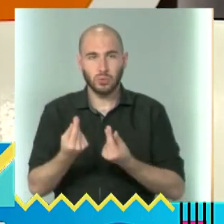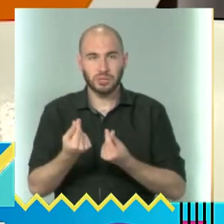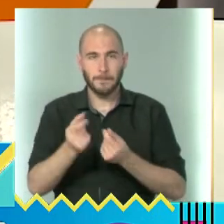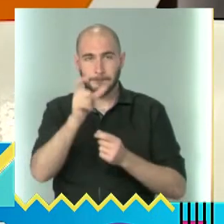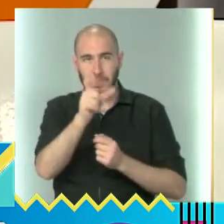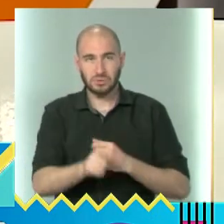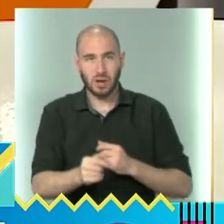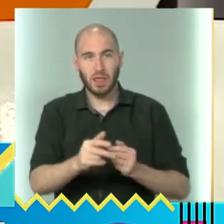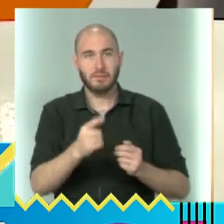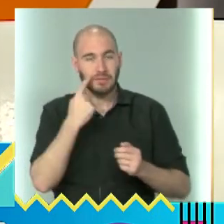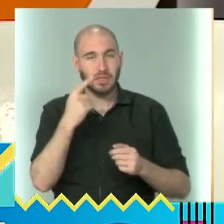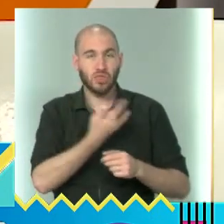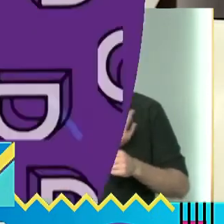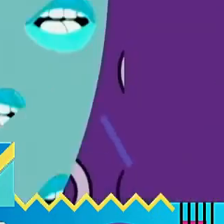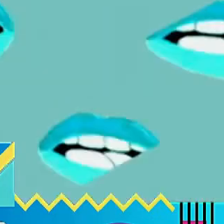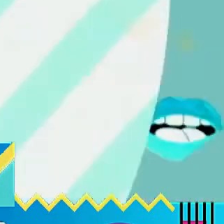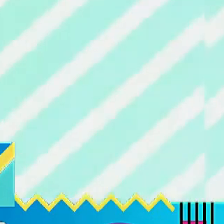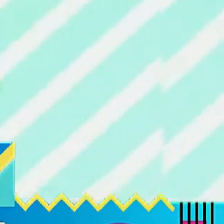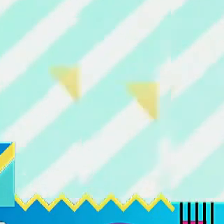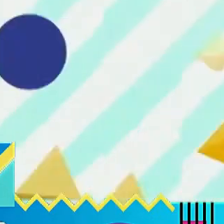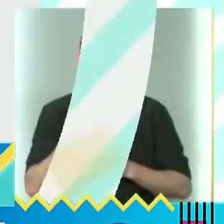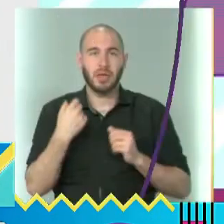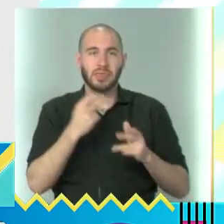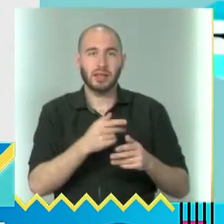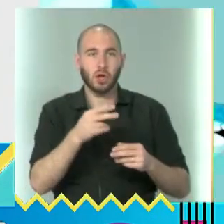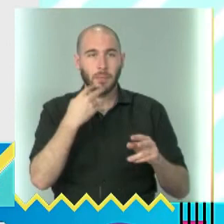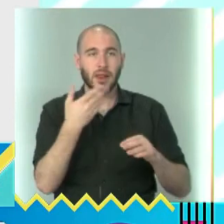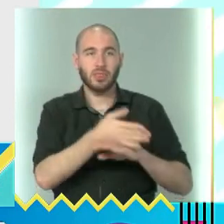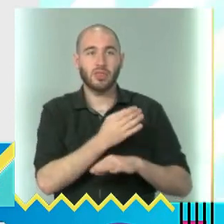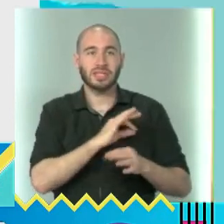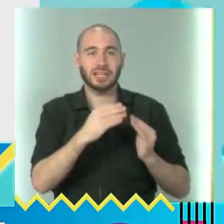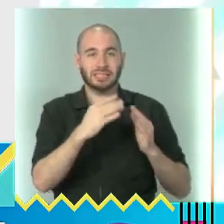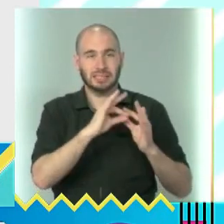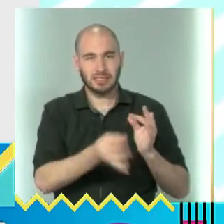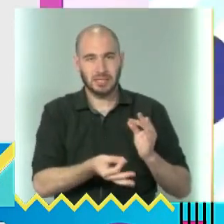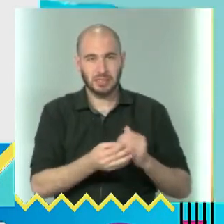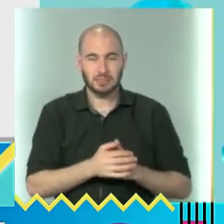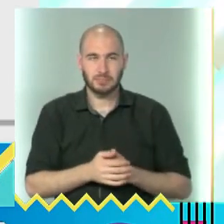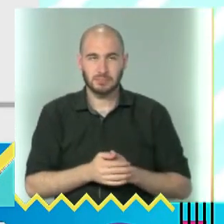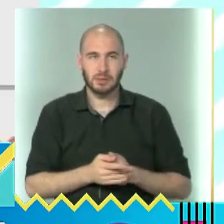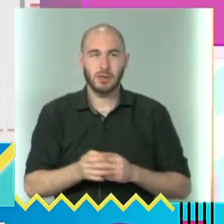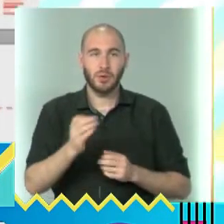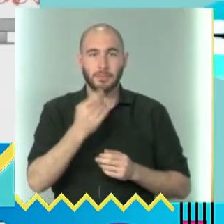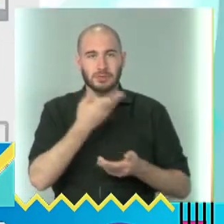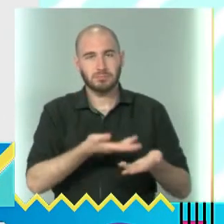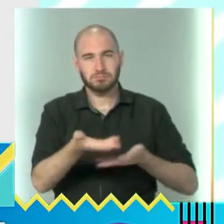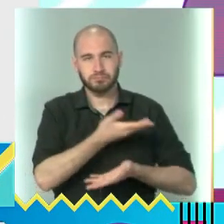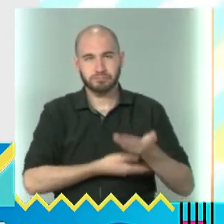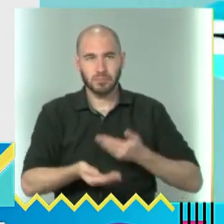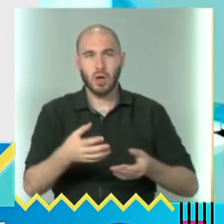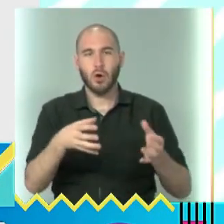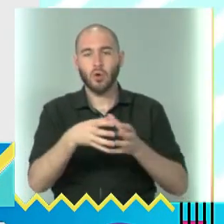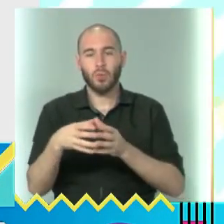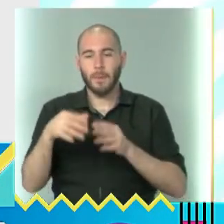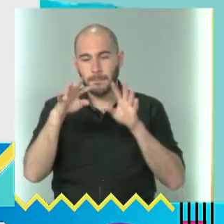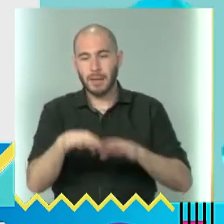las personas nos dicen dónde viven y nosotros podemos decirle dónde ir a comer que le queda cerca de su casa. Si la persona interactúa con un montón de grupos